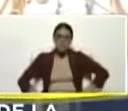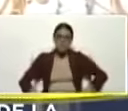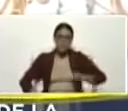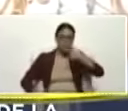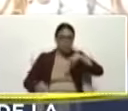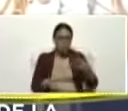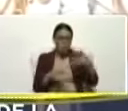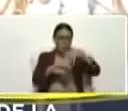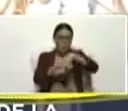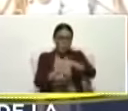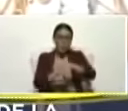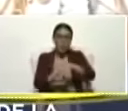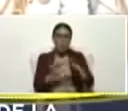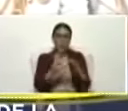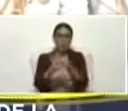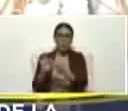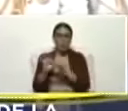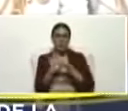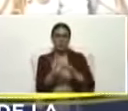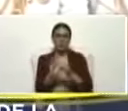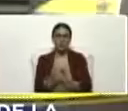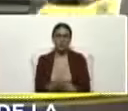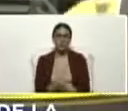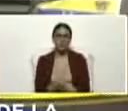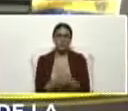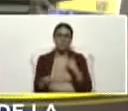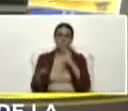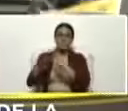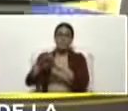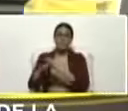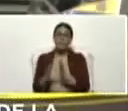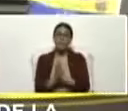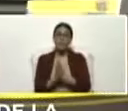Almirante Hernández Hachi, en estos días me llegó